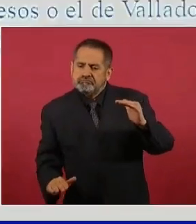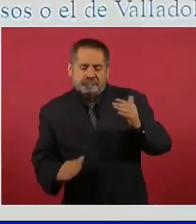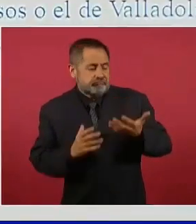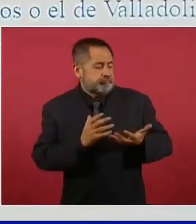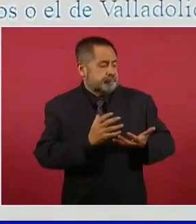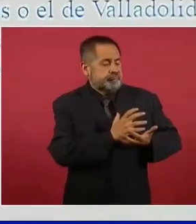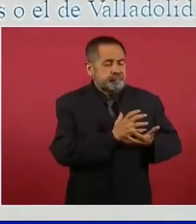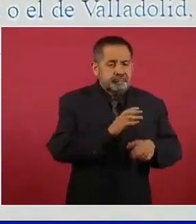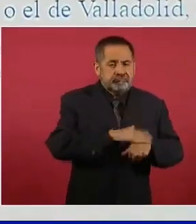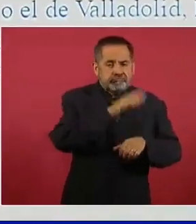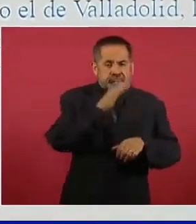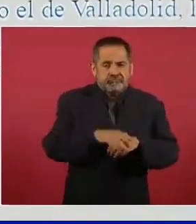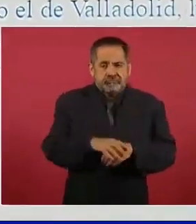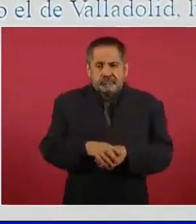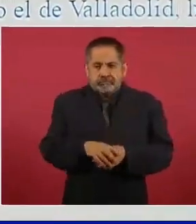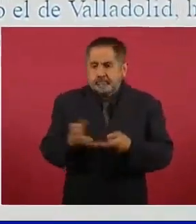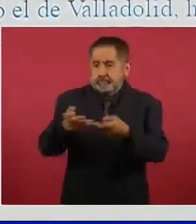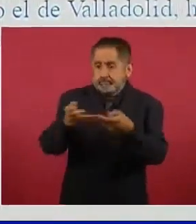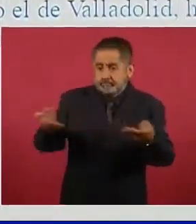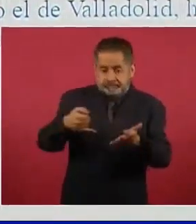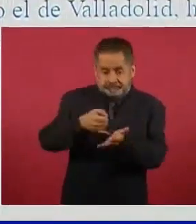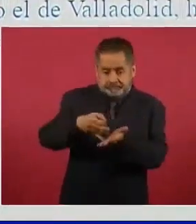desigualdad en el cultivo de la tierra